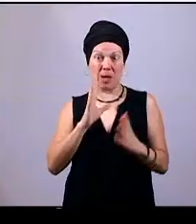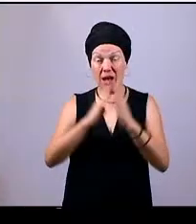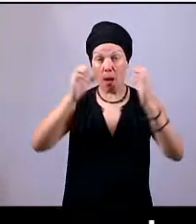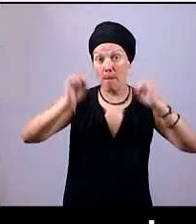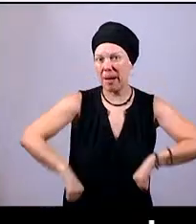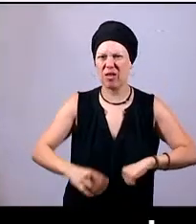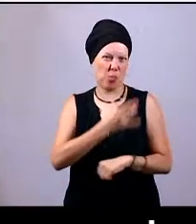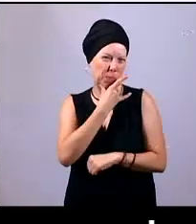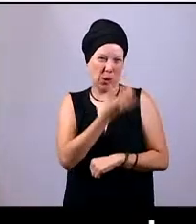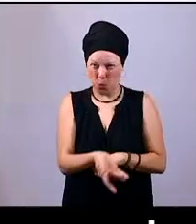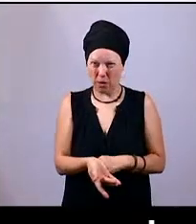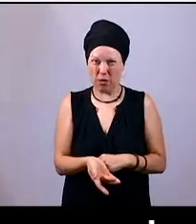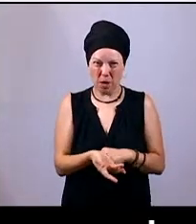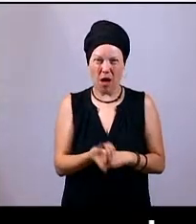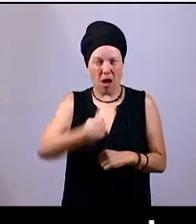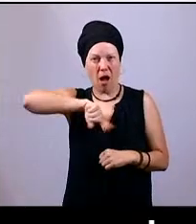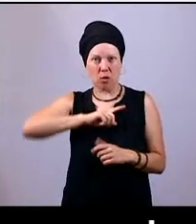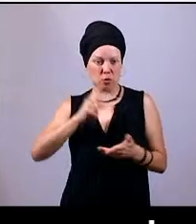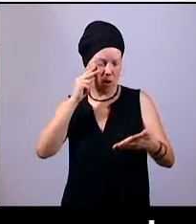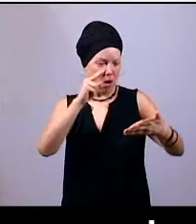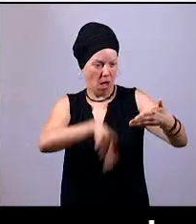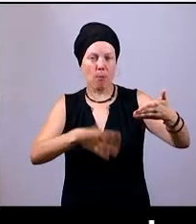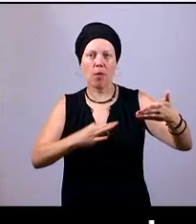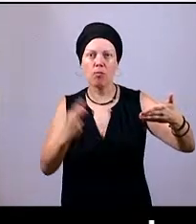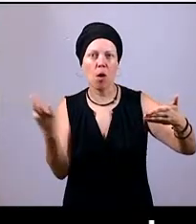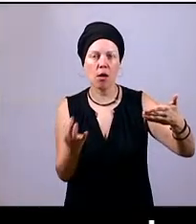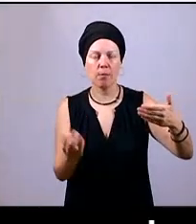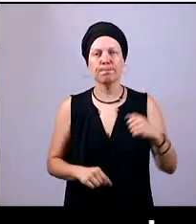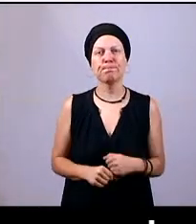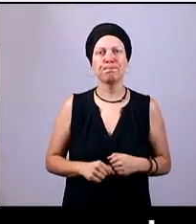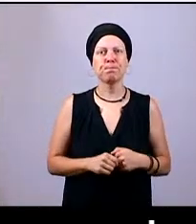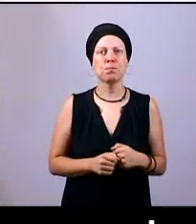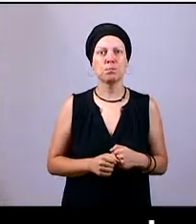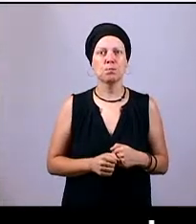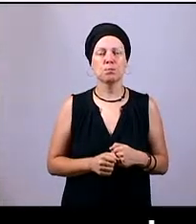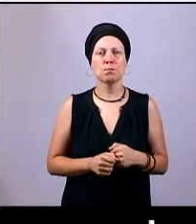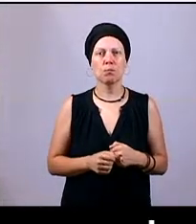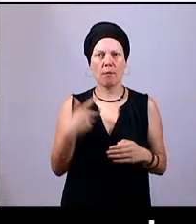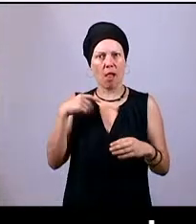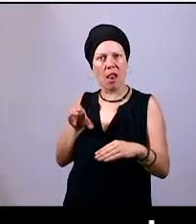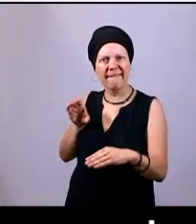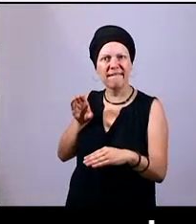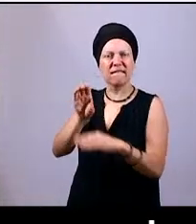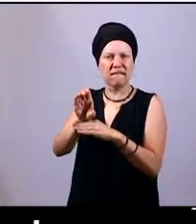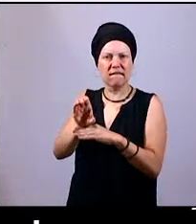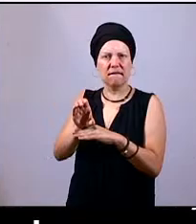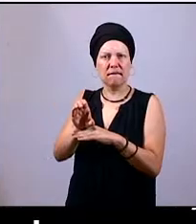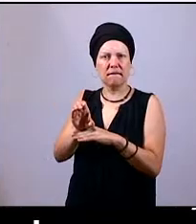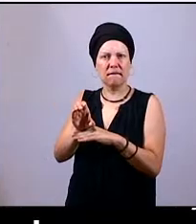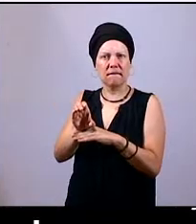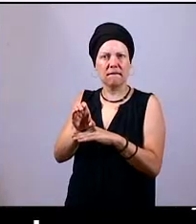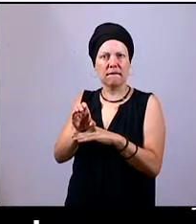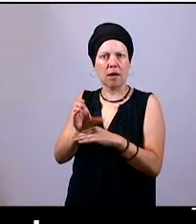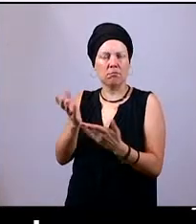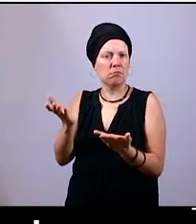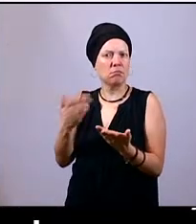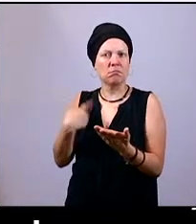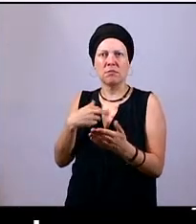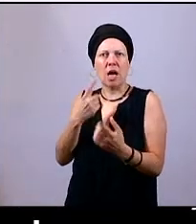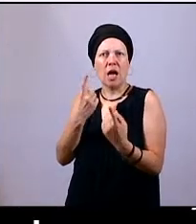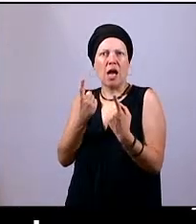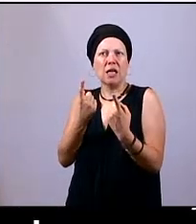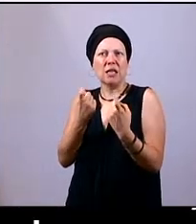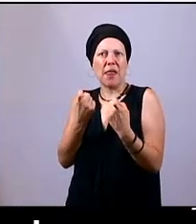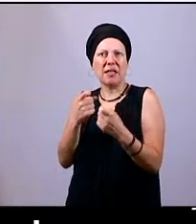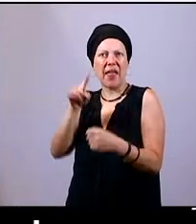la vergüenza, podemos leer que se va a articular una financiación destinada a cubrir las necesidades